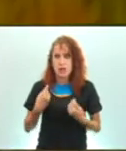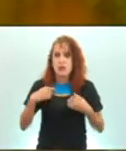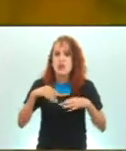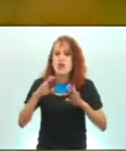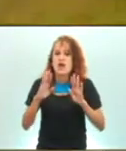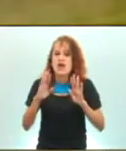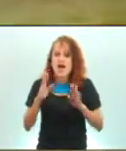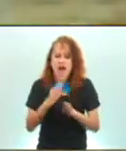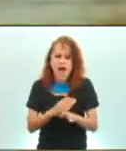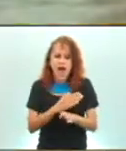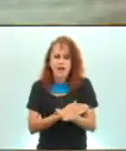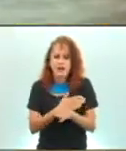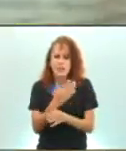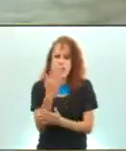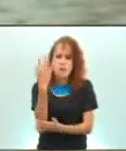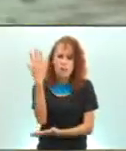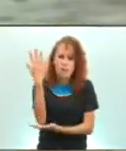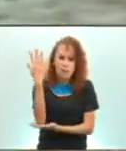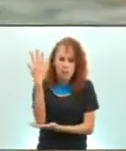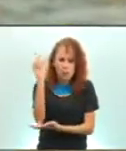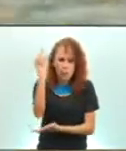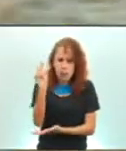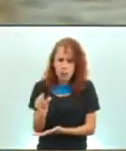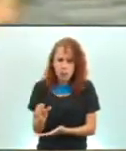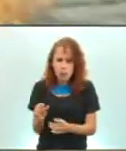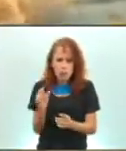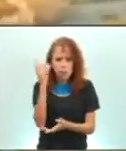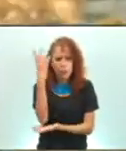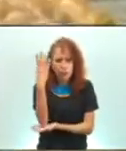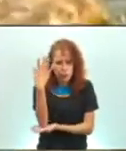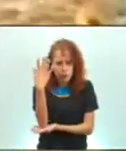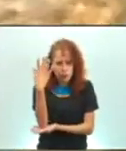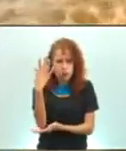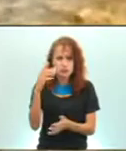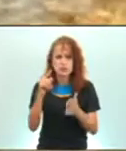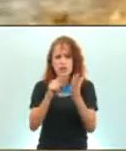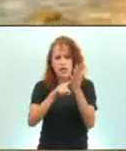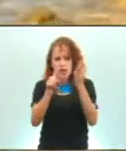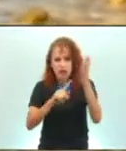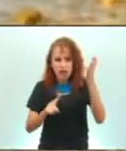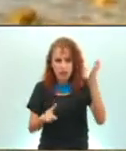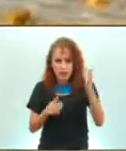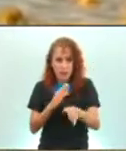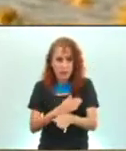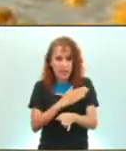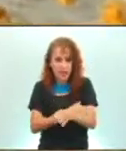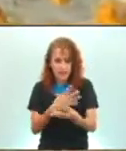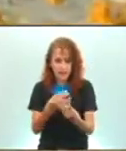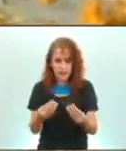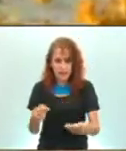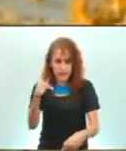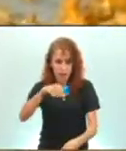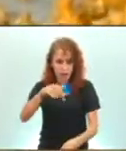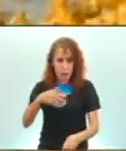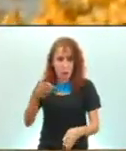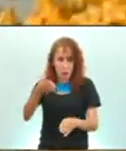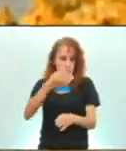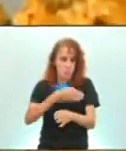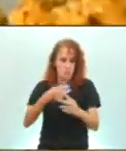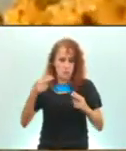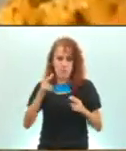Y lo que queda de este poste del tendido eléctrico, que antes estaba en tierra, hoy está rodeado de mar.